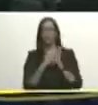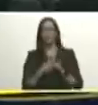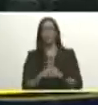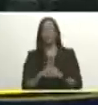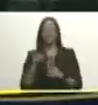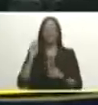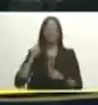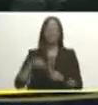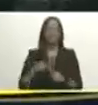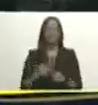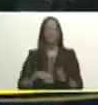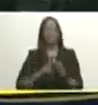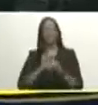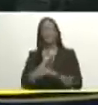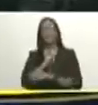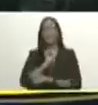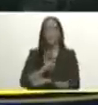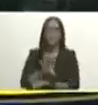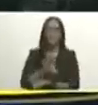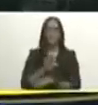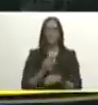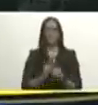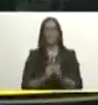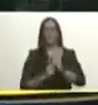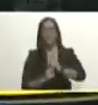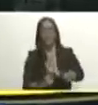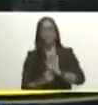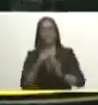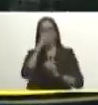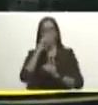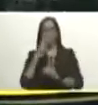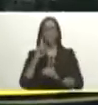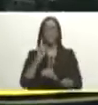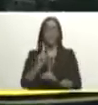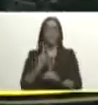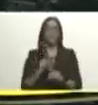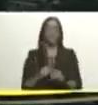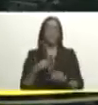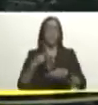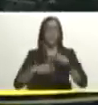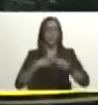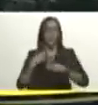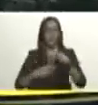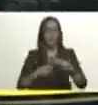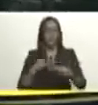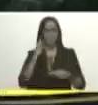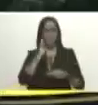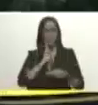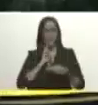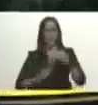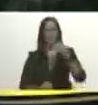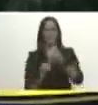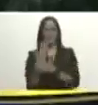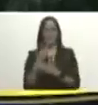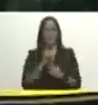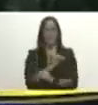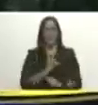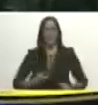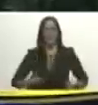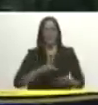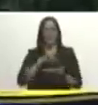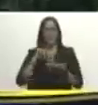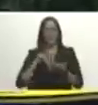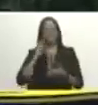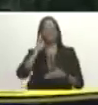también proyectarla en el siglo XXI. La Revolución Bolivariana refundó a la Guardia Nacional Bolivariana, le dio